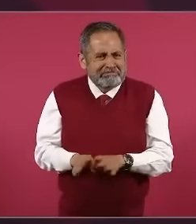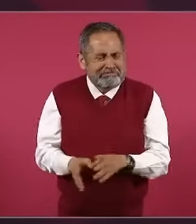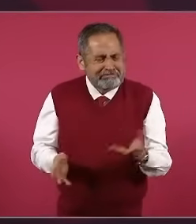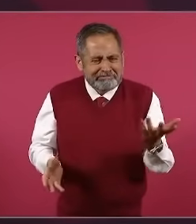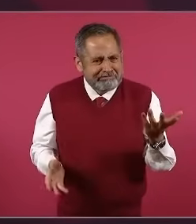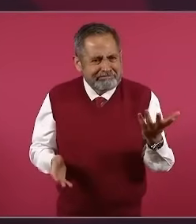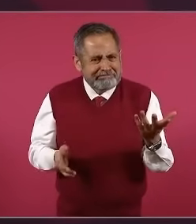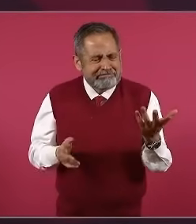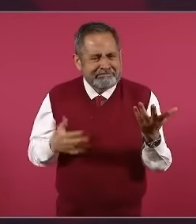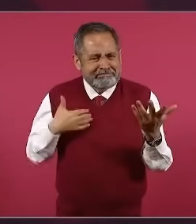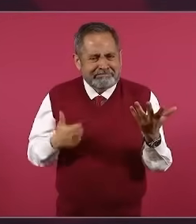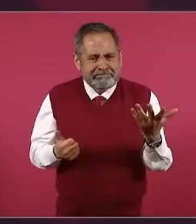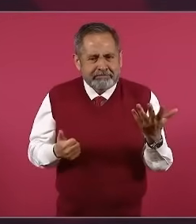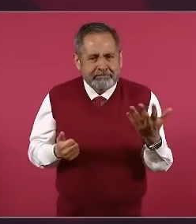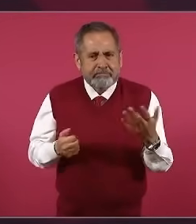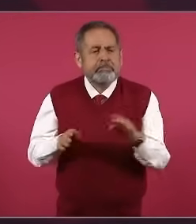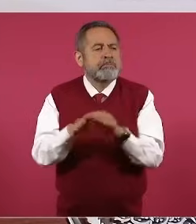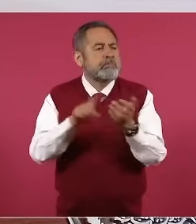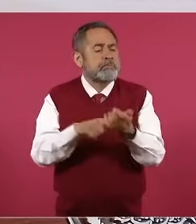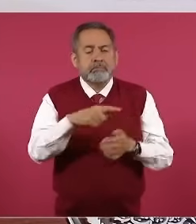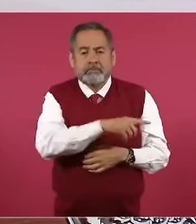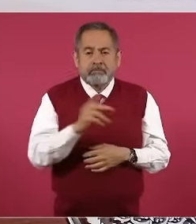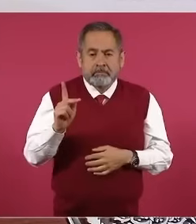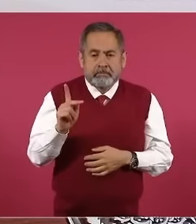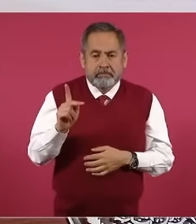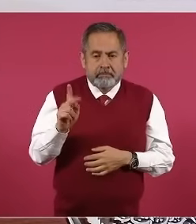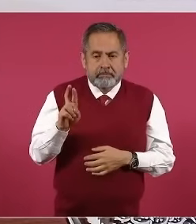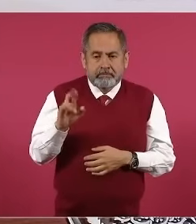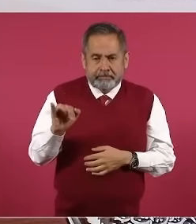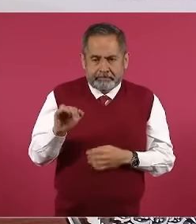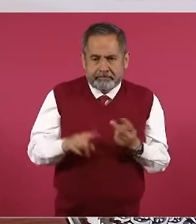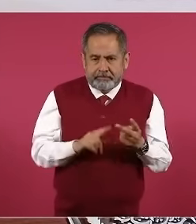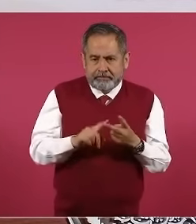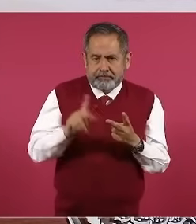el PRI y el PAN el FOBAPROA?